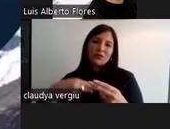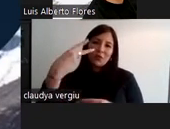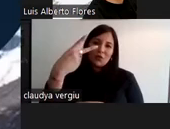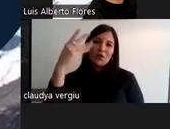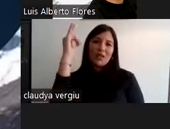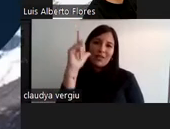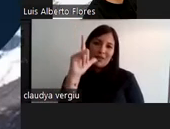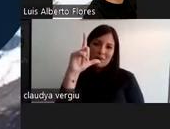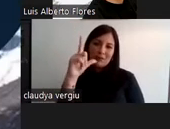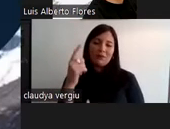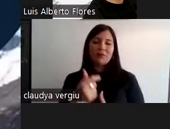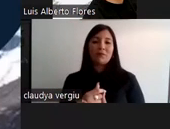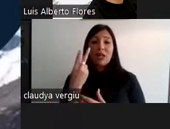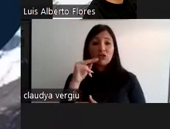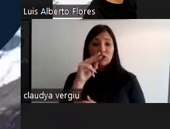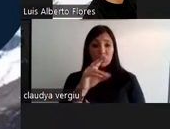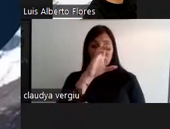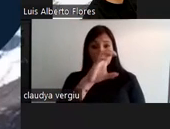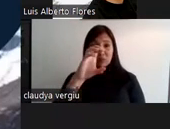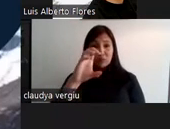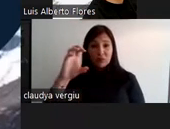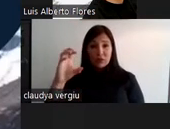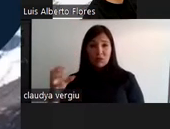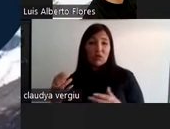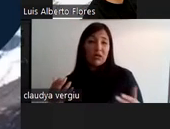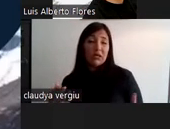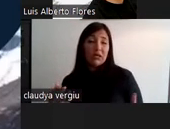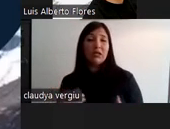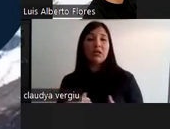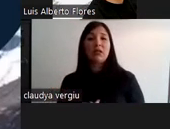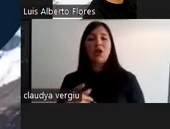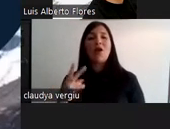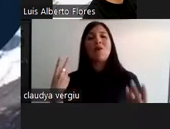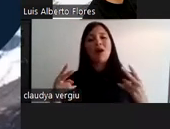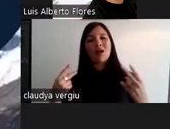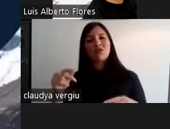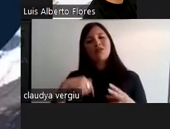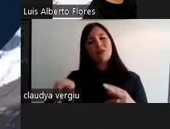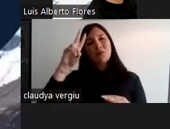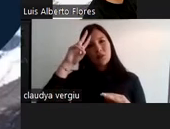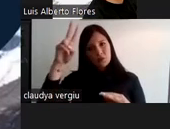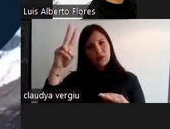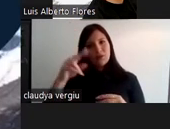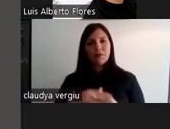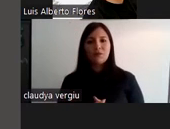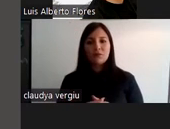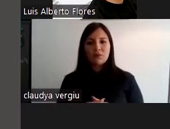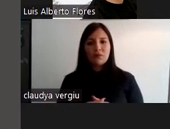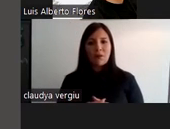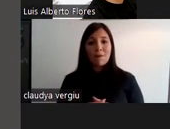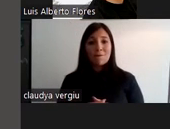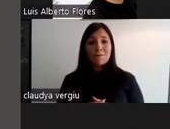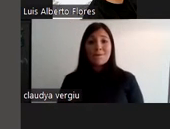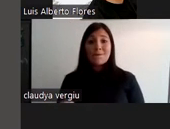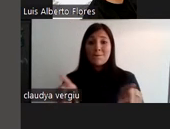Entonces tenemos este panorama en el caso de nuestros vacacionista nacional sin embargo